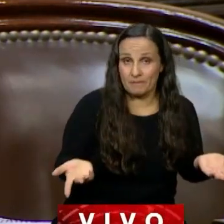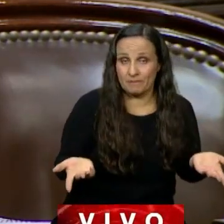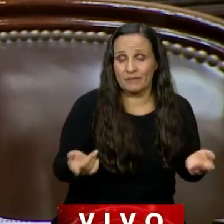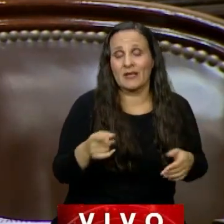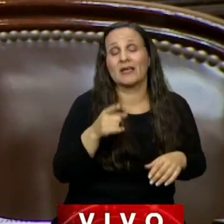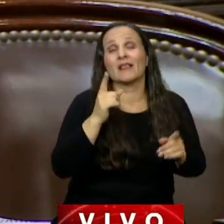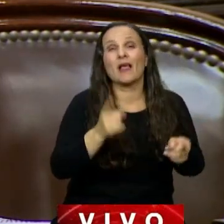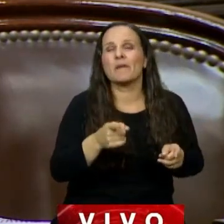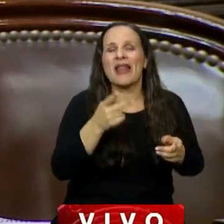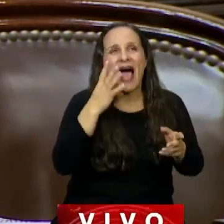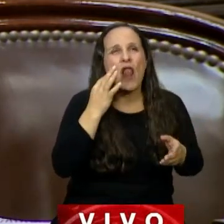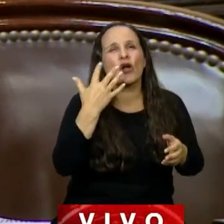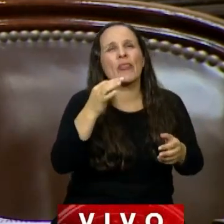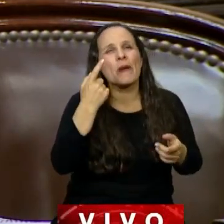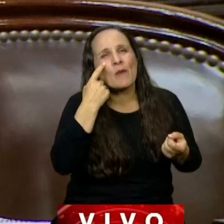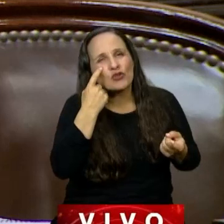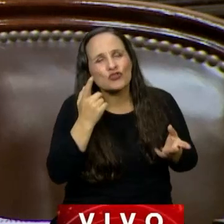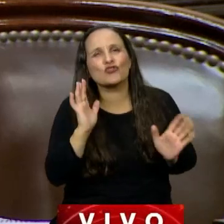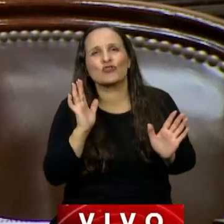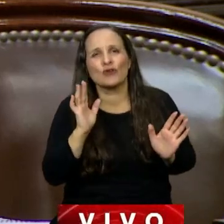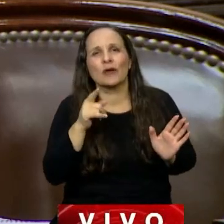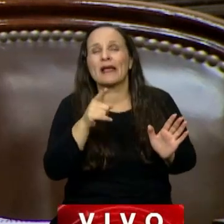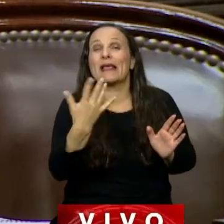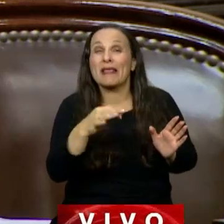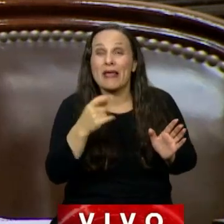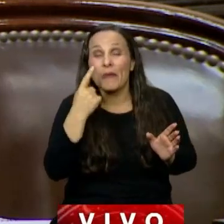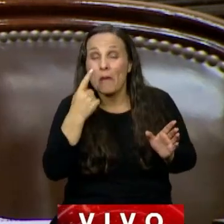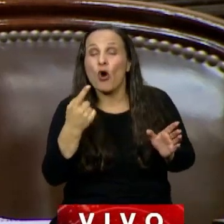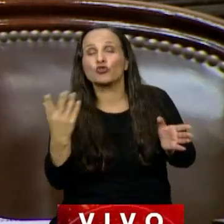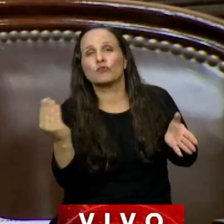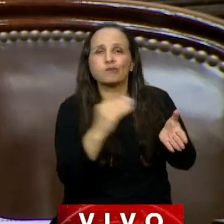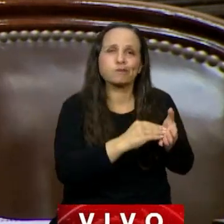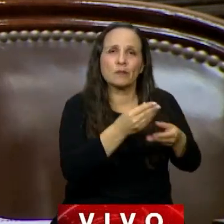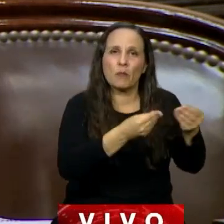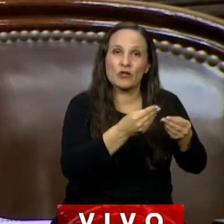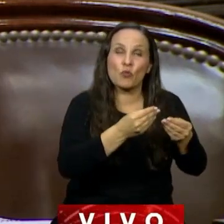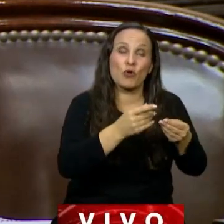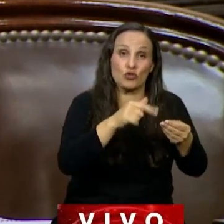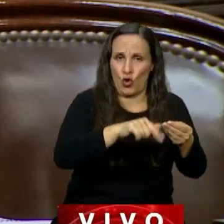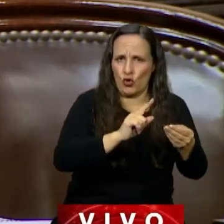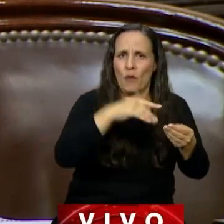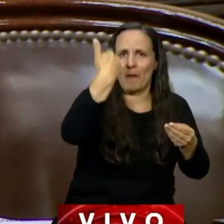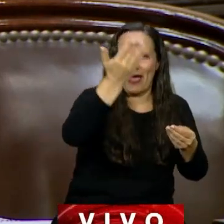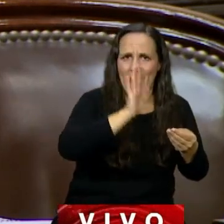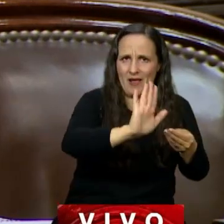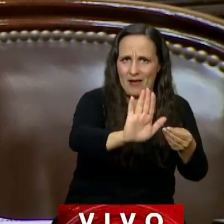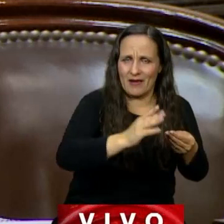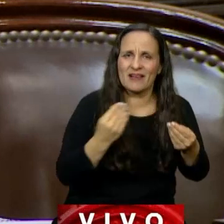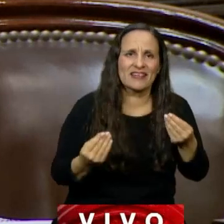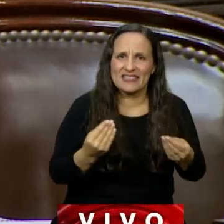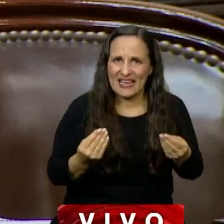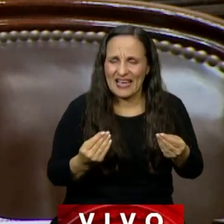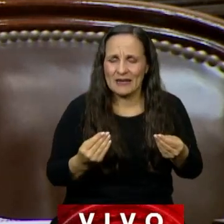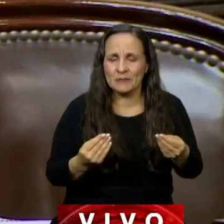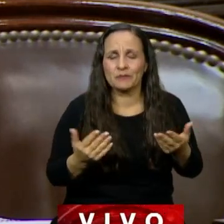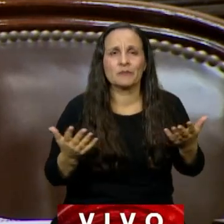ser revisada y quizás se deba ser objeto de inclusiones en presupuestos posteriores, que es el tratamiento